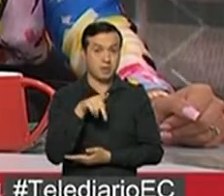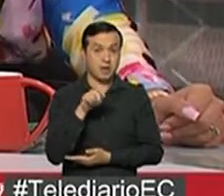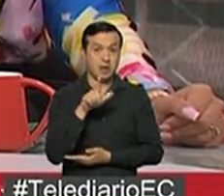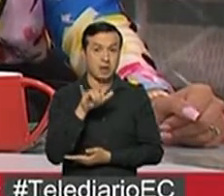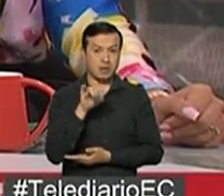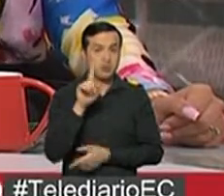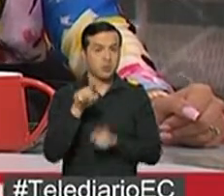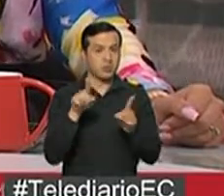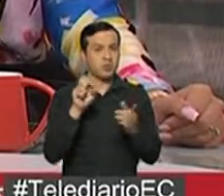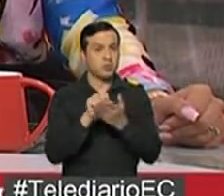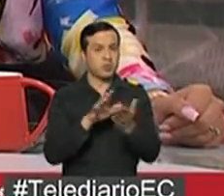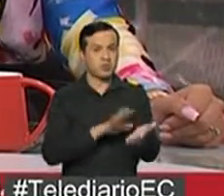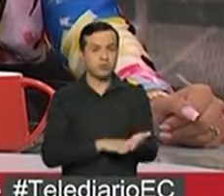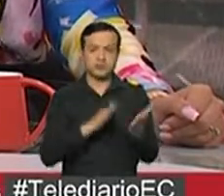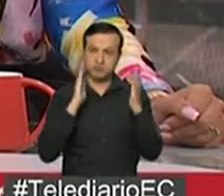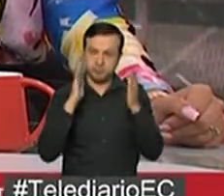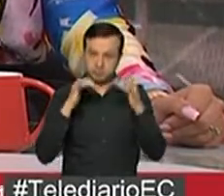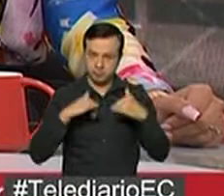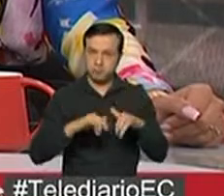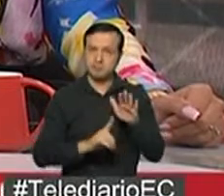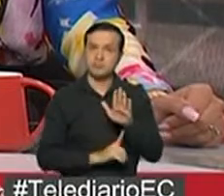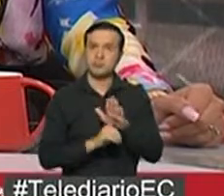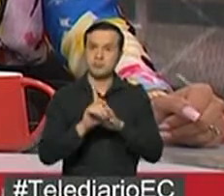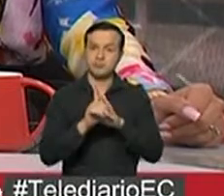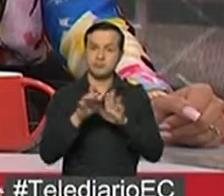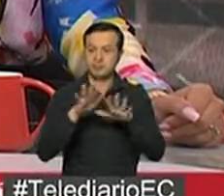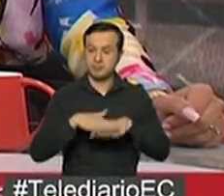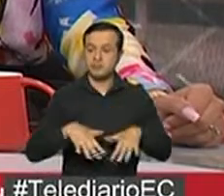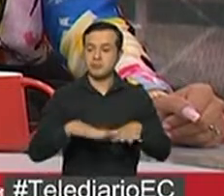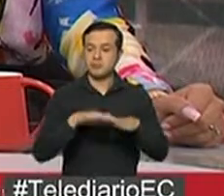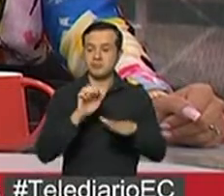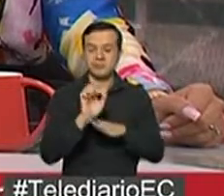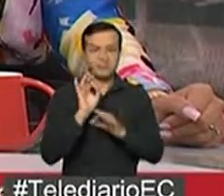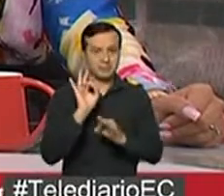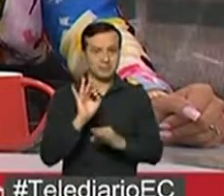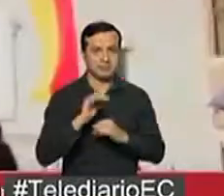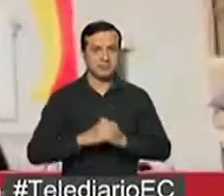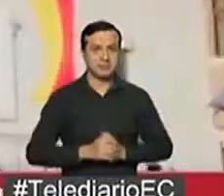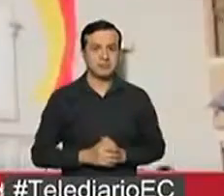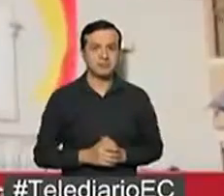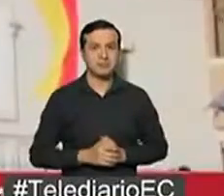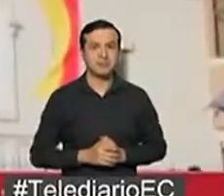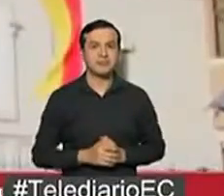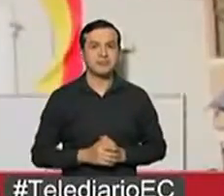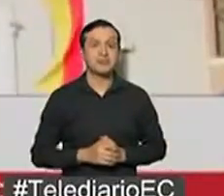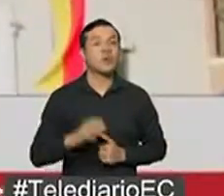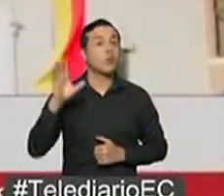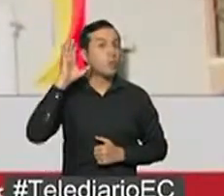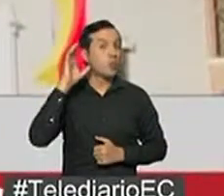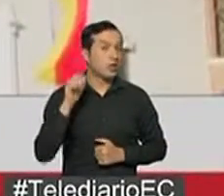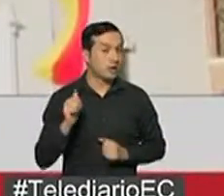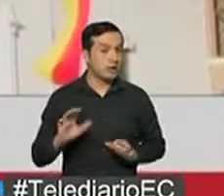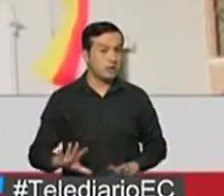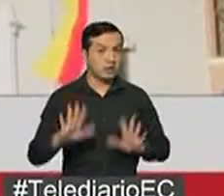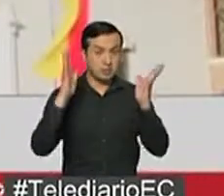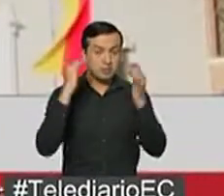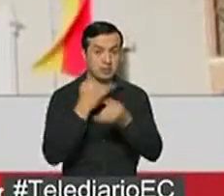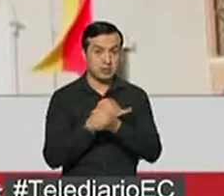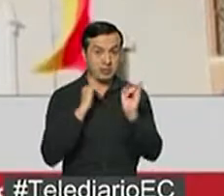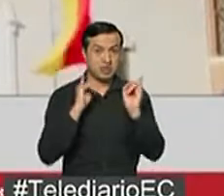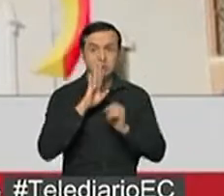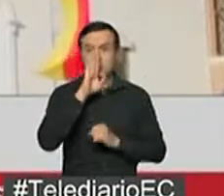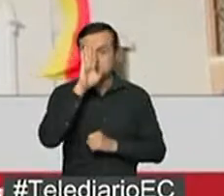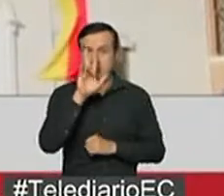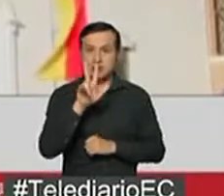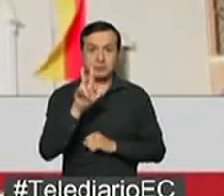comidas de repotenciar el desarrollo de la atenas del ecuador cuenca celebra su independencia cada